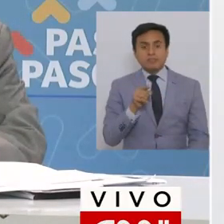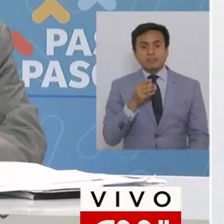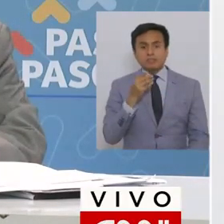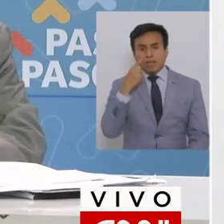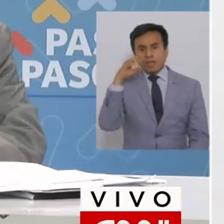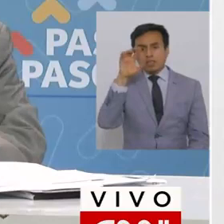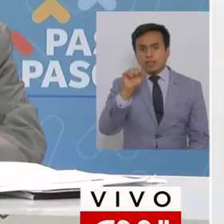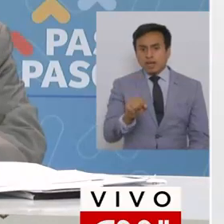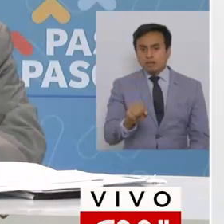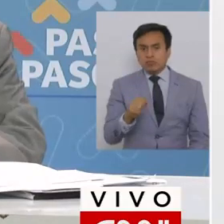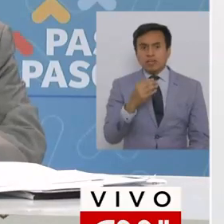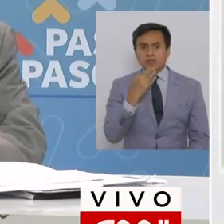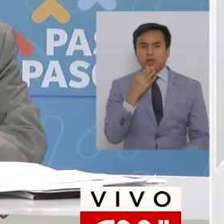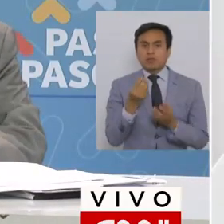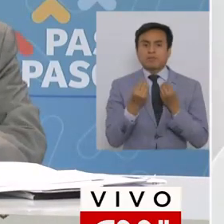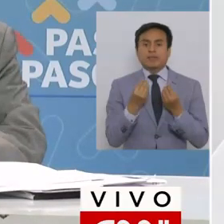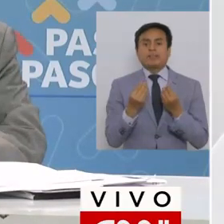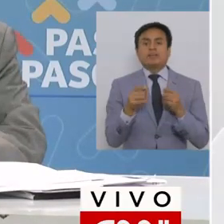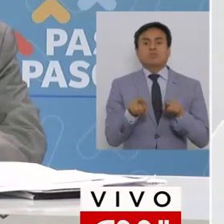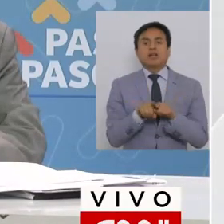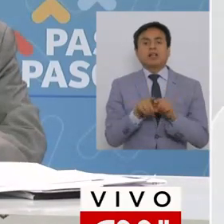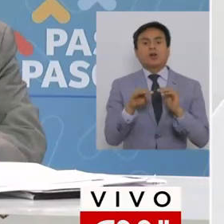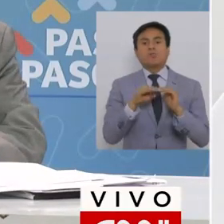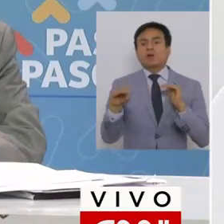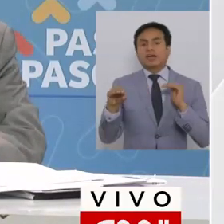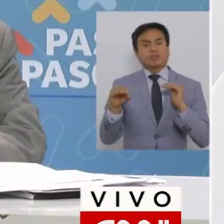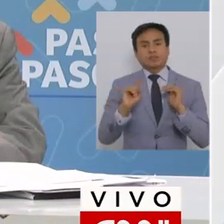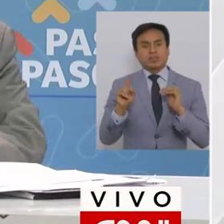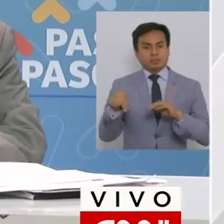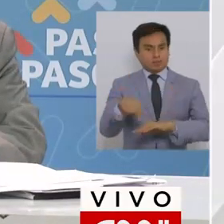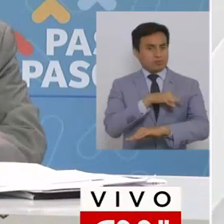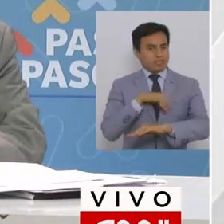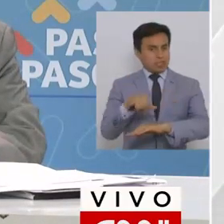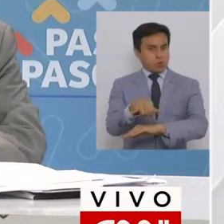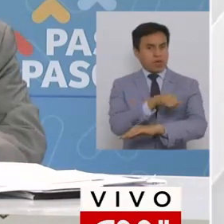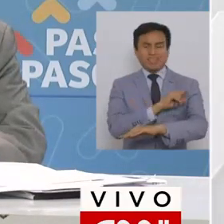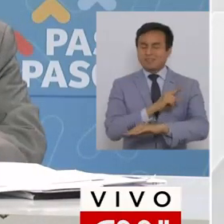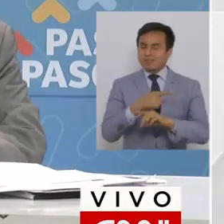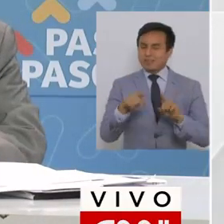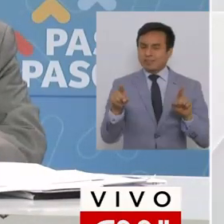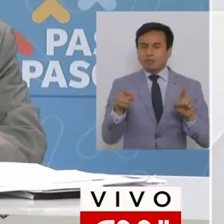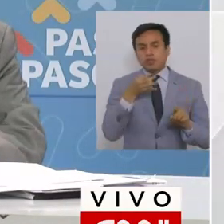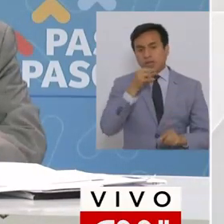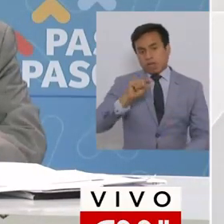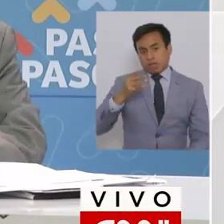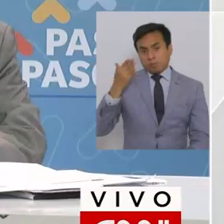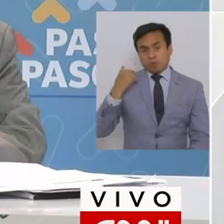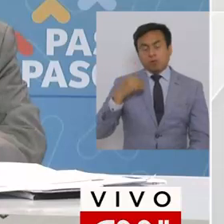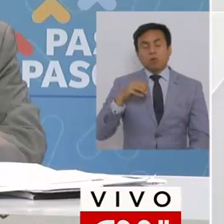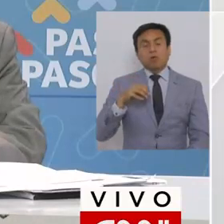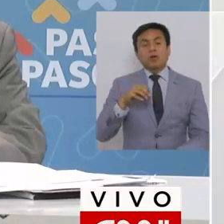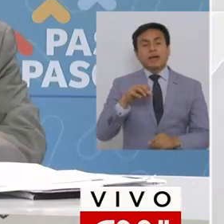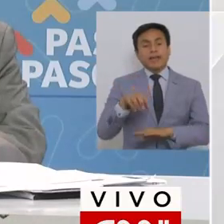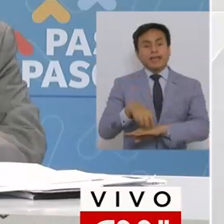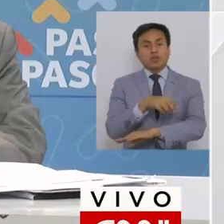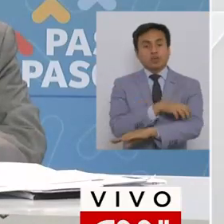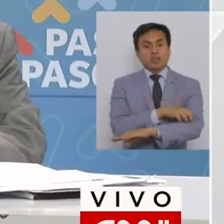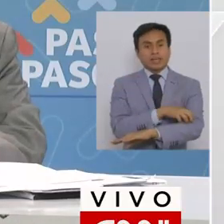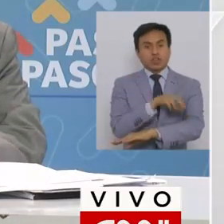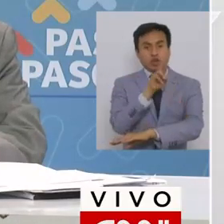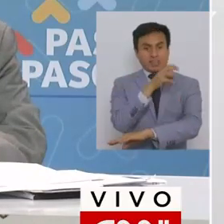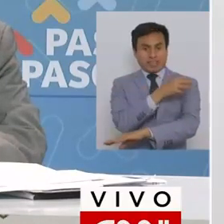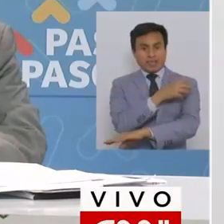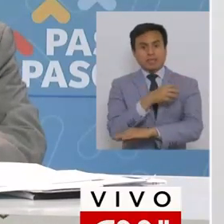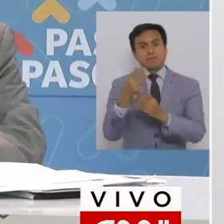detectado que obviamente esto no es homogéneo a nivel nacional. Yo dije hace poco rato que las regiones del norte,